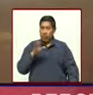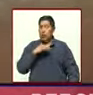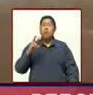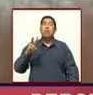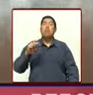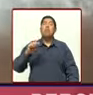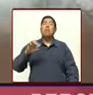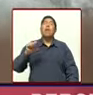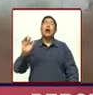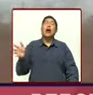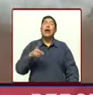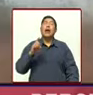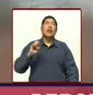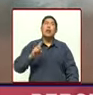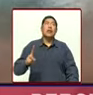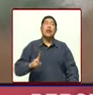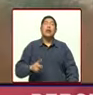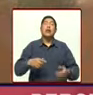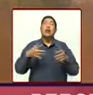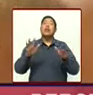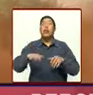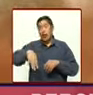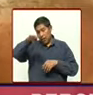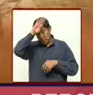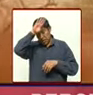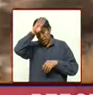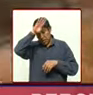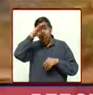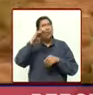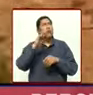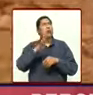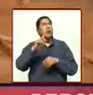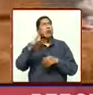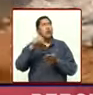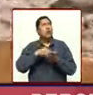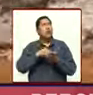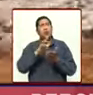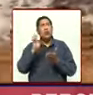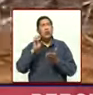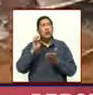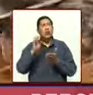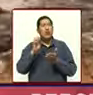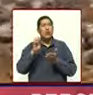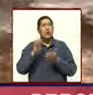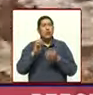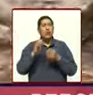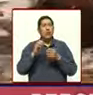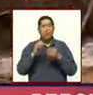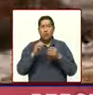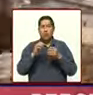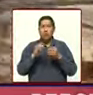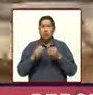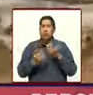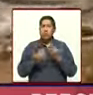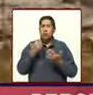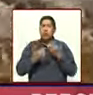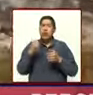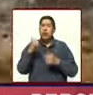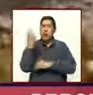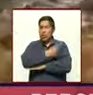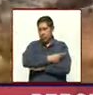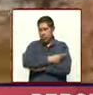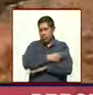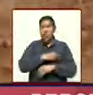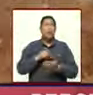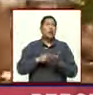Bacaríes. Este mes para Beni se ha reportado 41.782 focos de calor en 10 días. Suárez dijo también